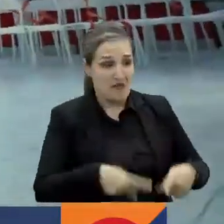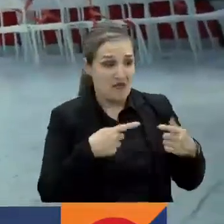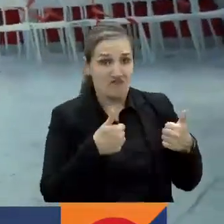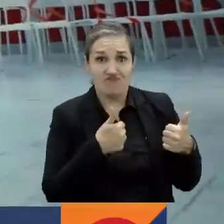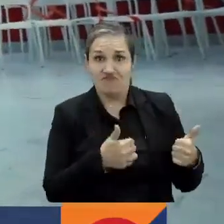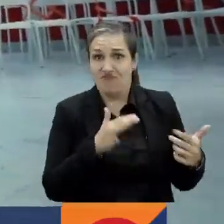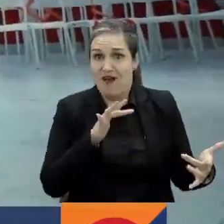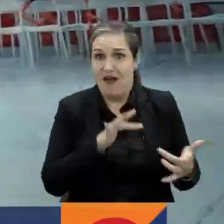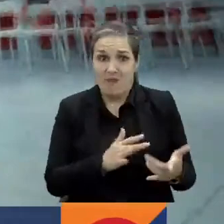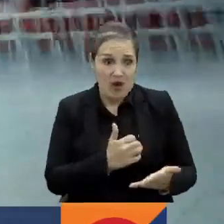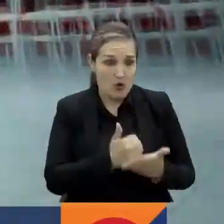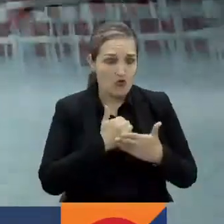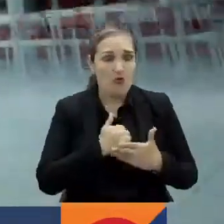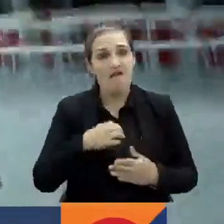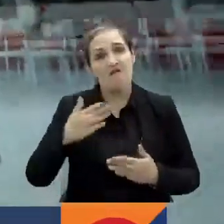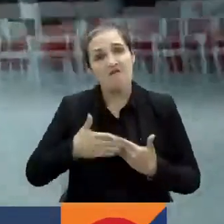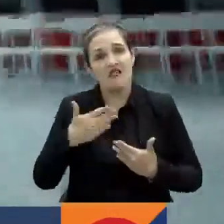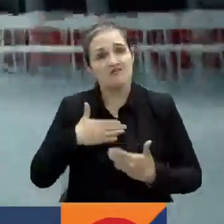artificial.